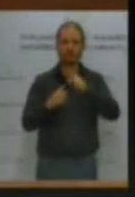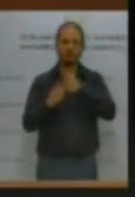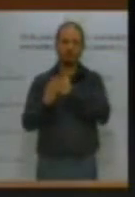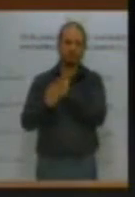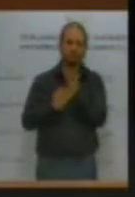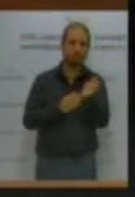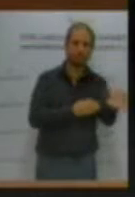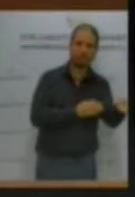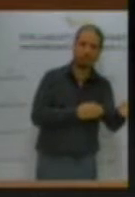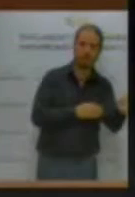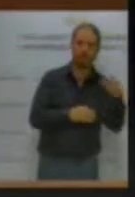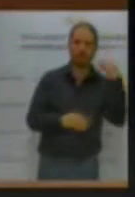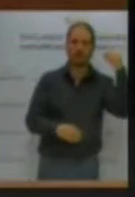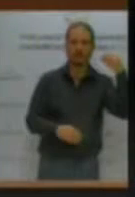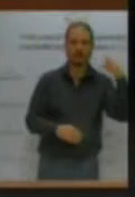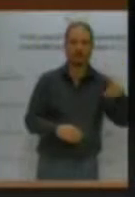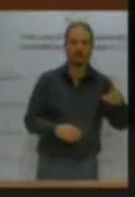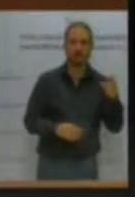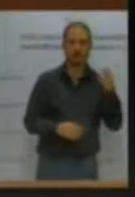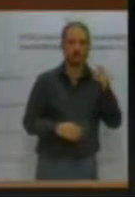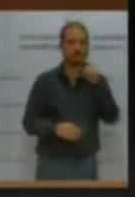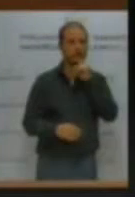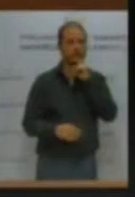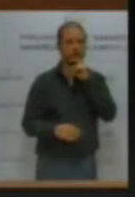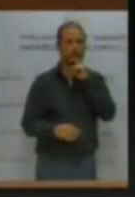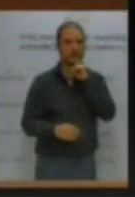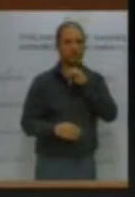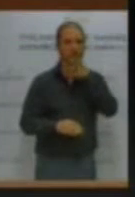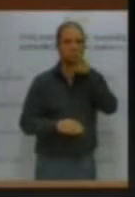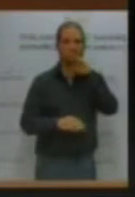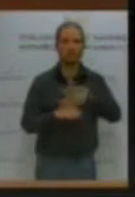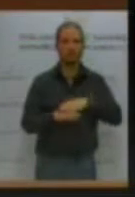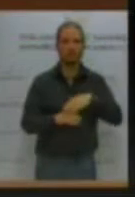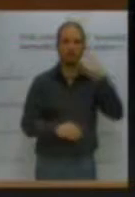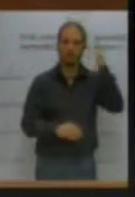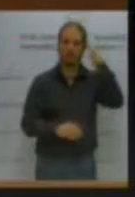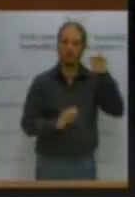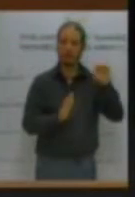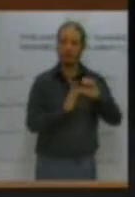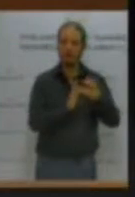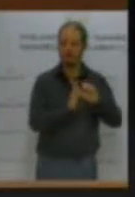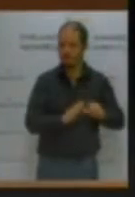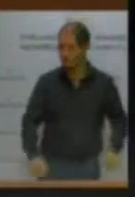a Tierra Estella, difícilmente se podrá cumplir este principio de proximidad.